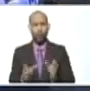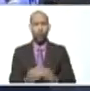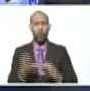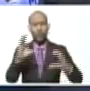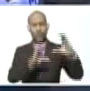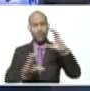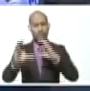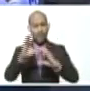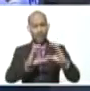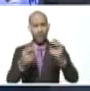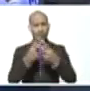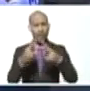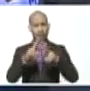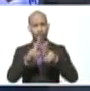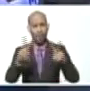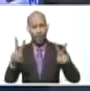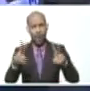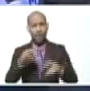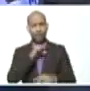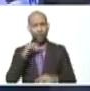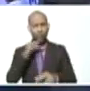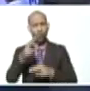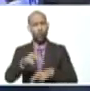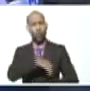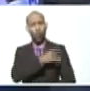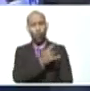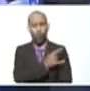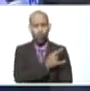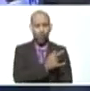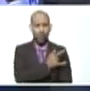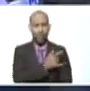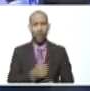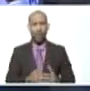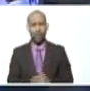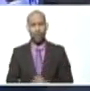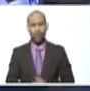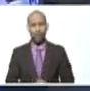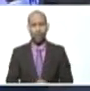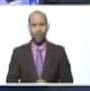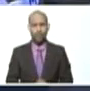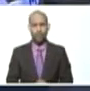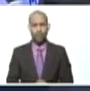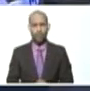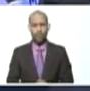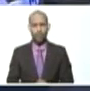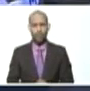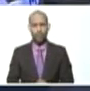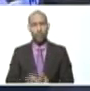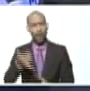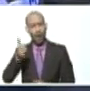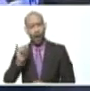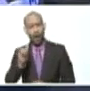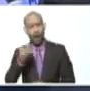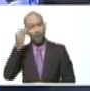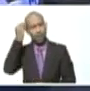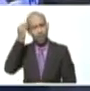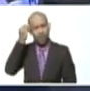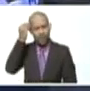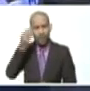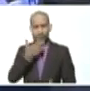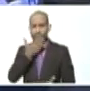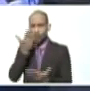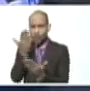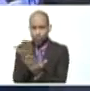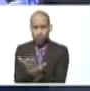Paz de la Pontificia Universidad Lateranense. Habiendo considerado la